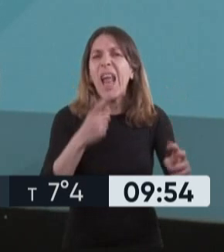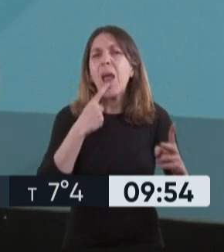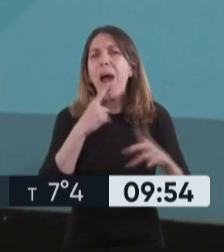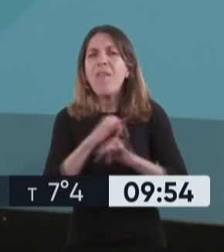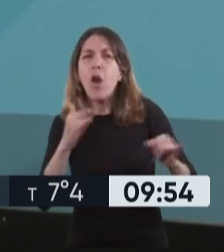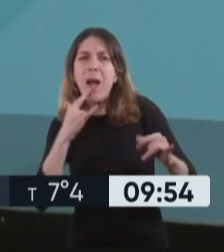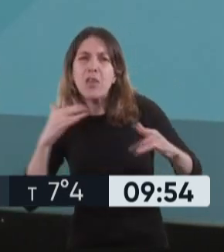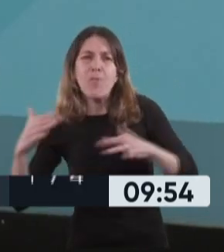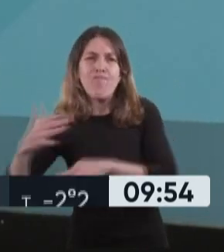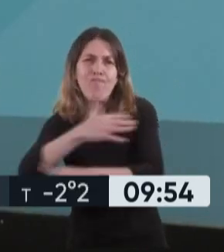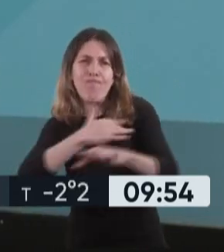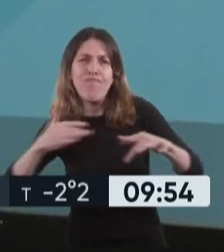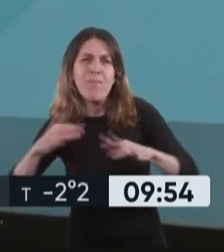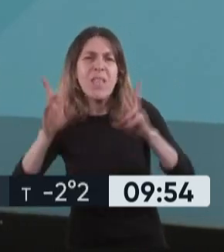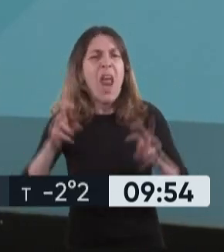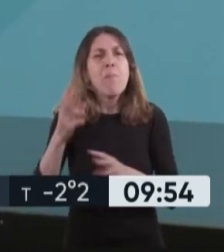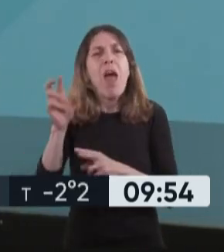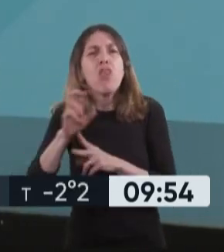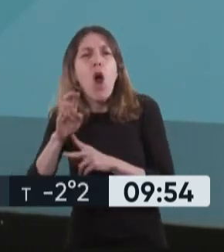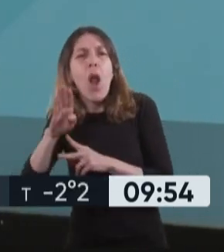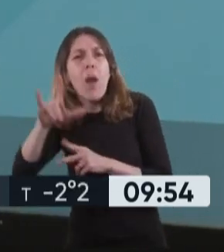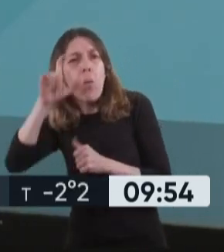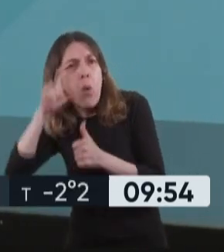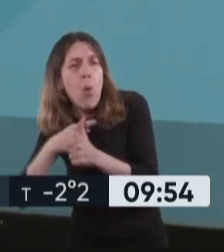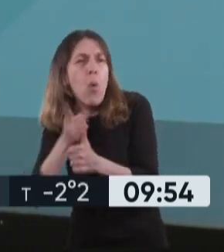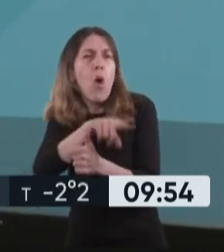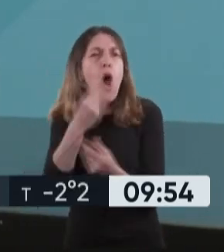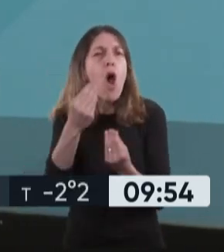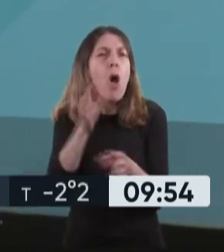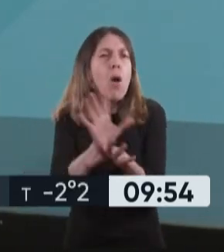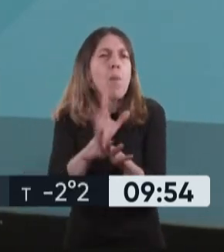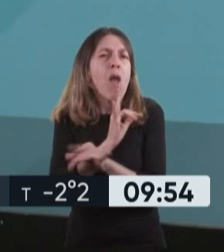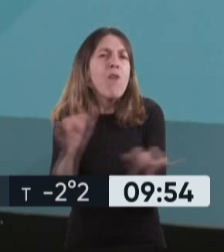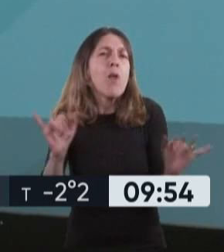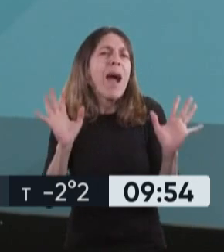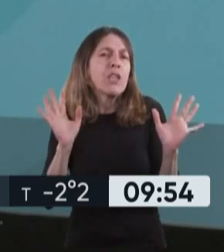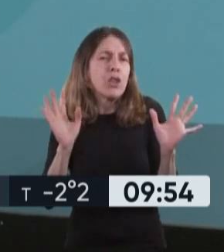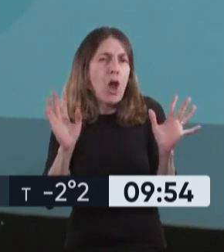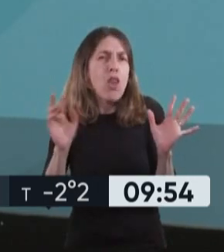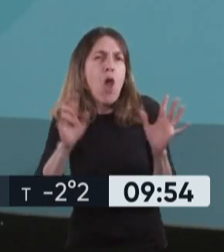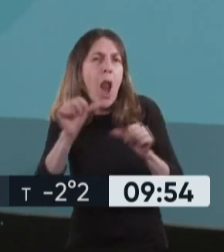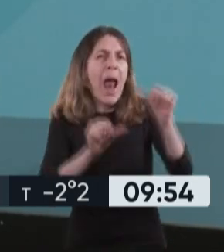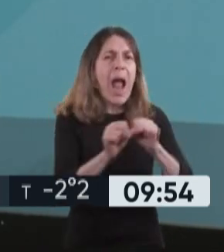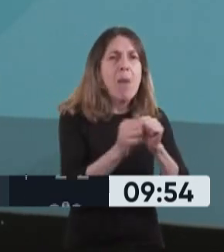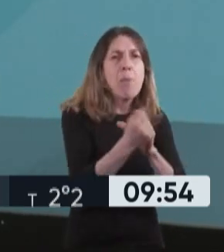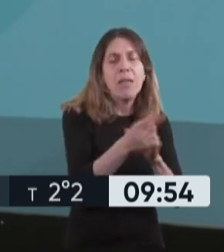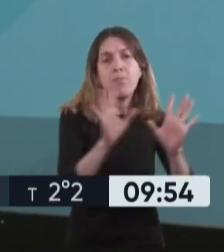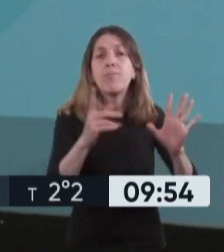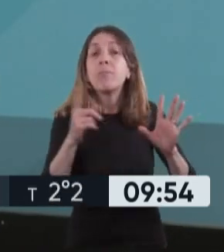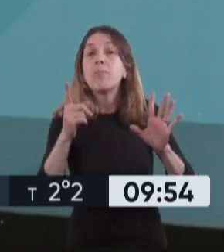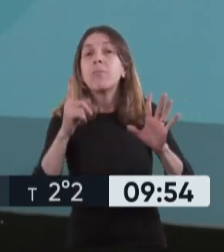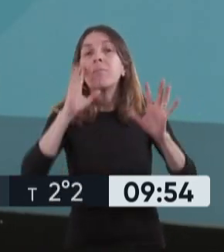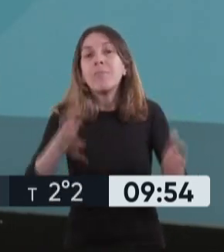alrededor de el dólar blue y de cómo se maneja ese tipo de información creemos que efectivamente no tiene impacto en la economía